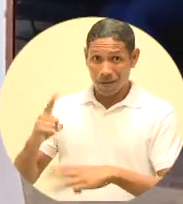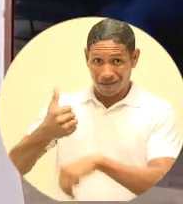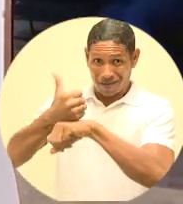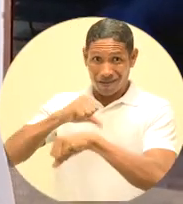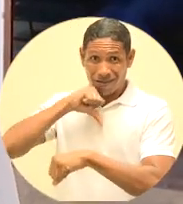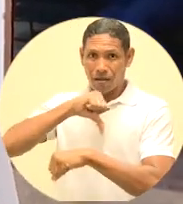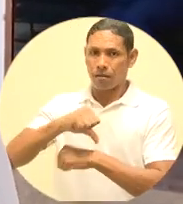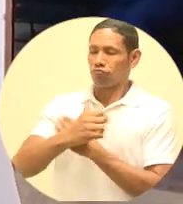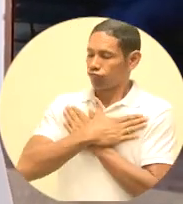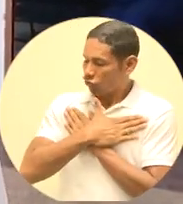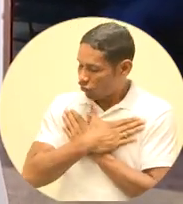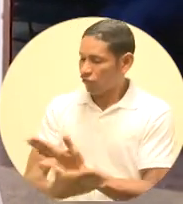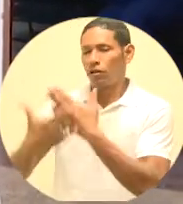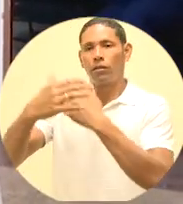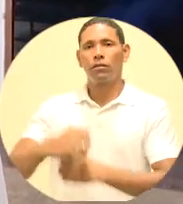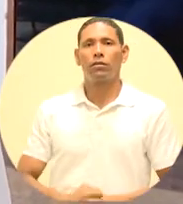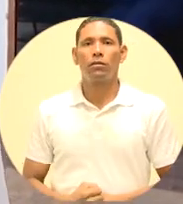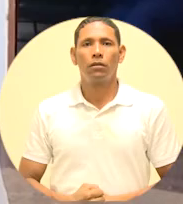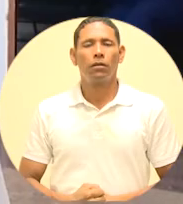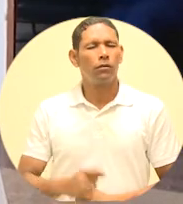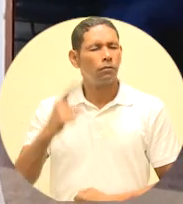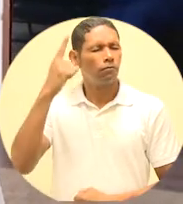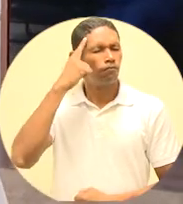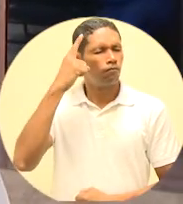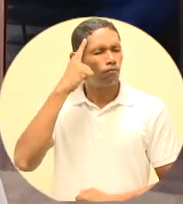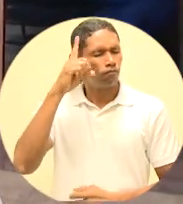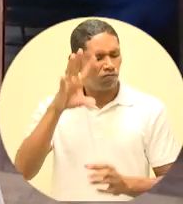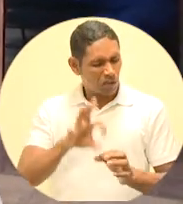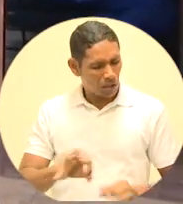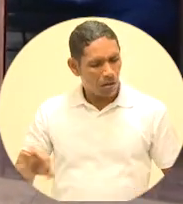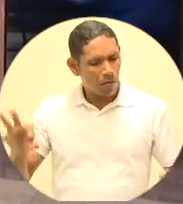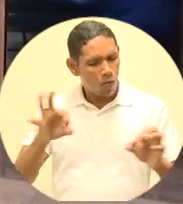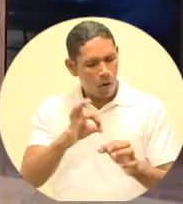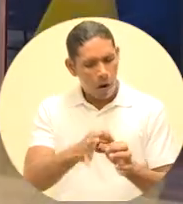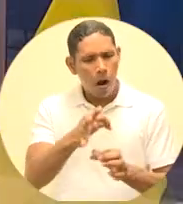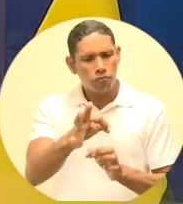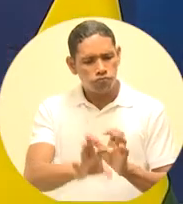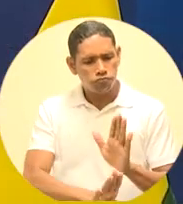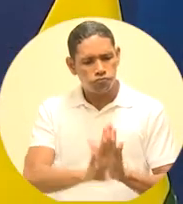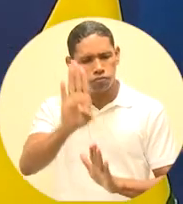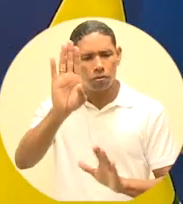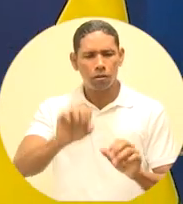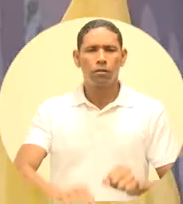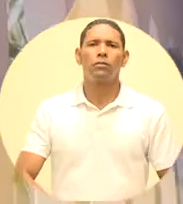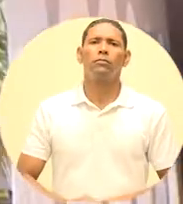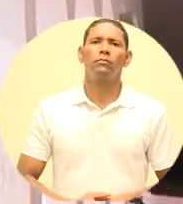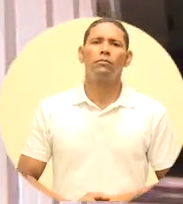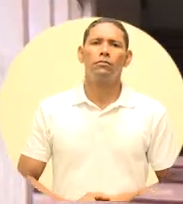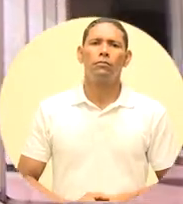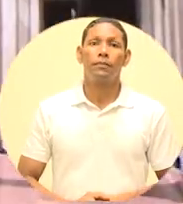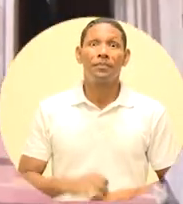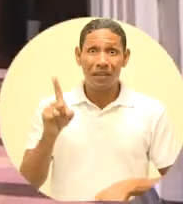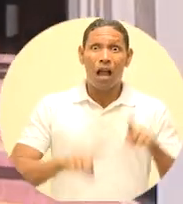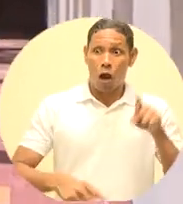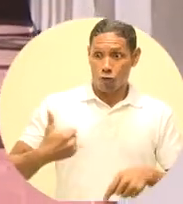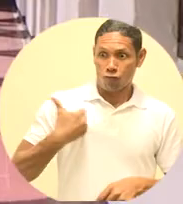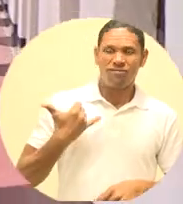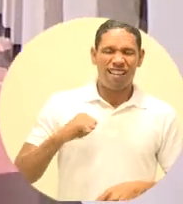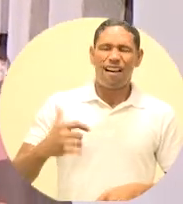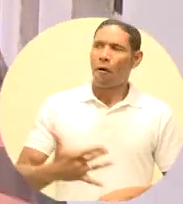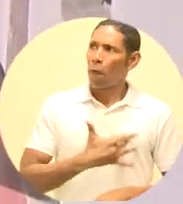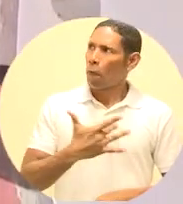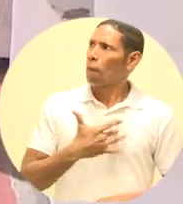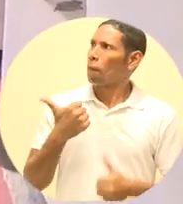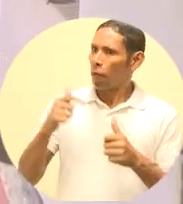de la Unimagdalena, Pablo Vera. Esto es lo que nos va a llevar a nosotros a desarrollarnos como pueblo. Para los jóvenes que ya se identifican con la